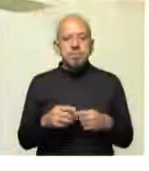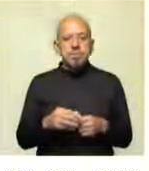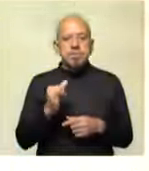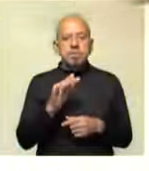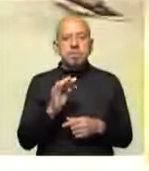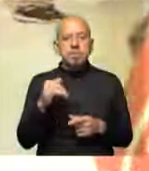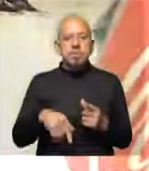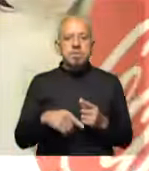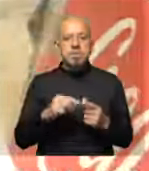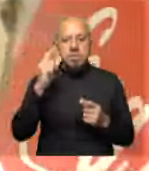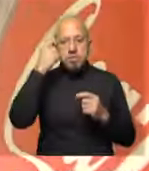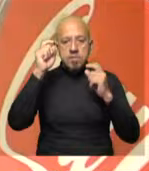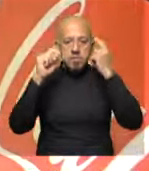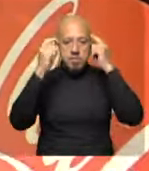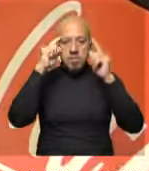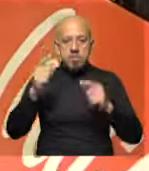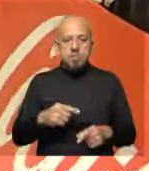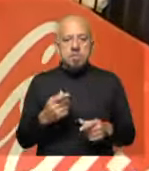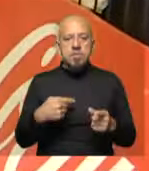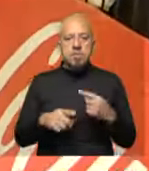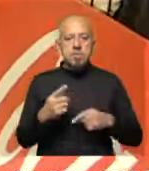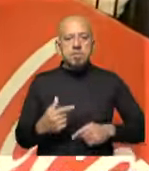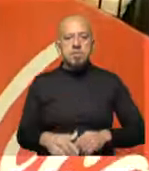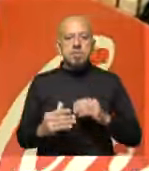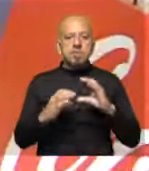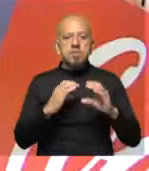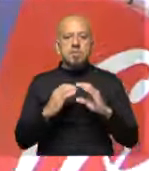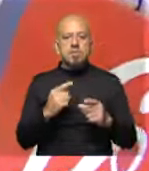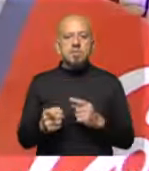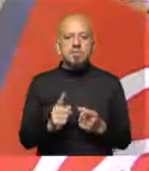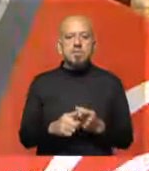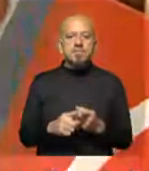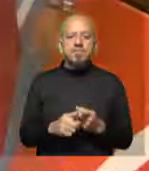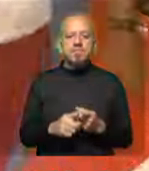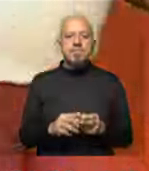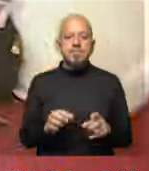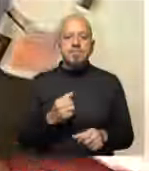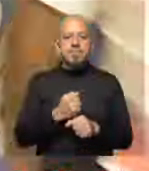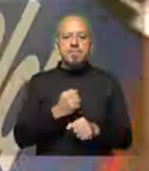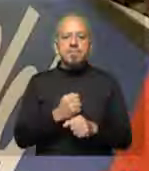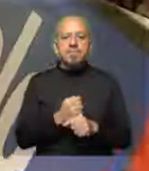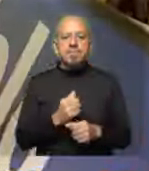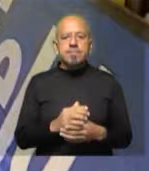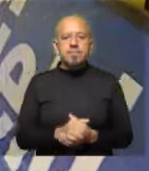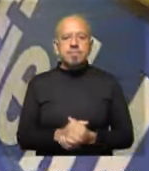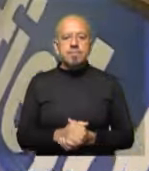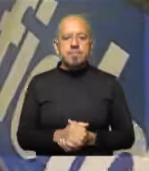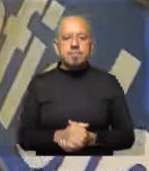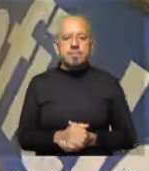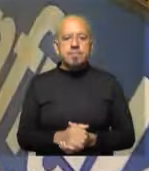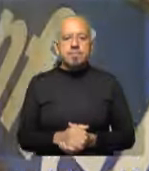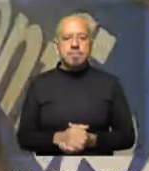tienen que ver con la creatividad con la alegría y con la comunicación eso es un poco el eje del trabajo Fabián eh Y un poco Los